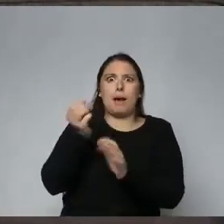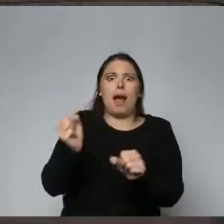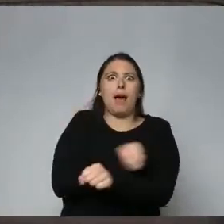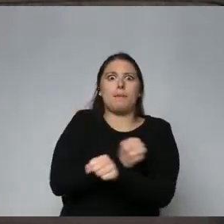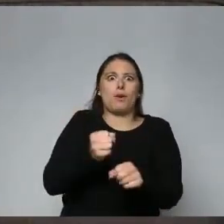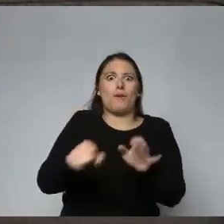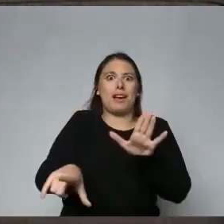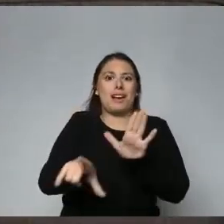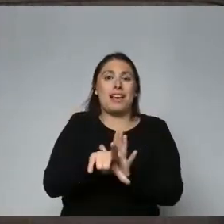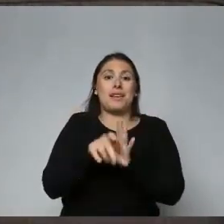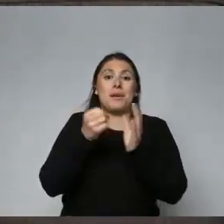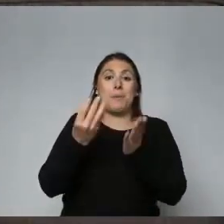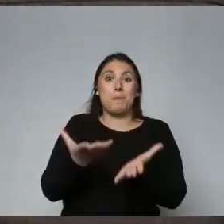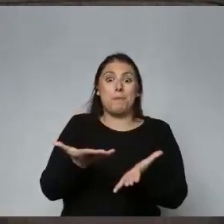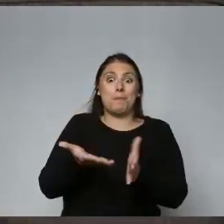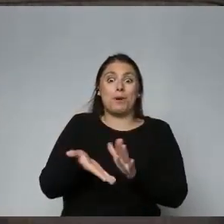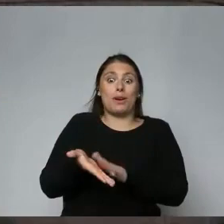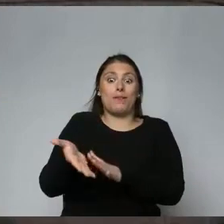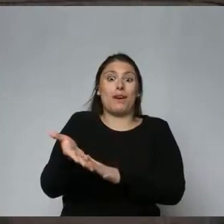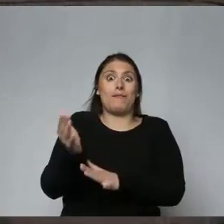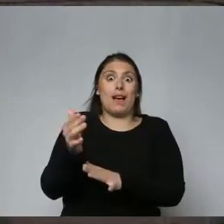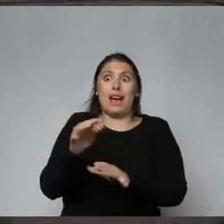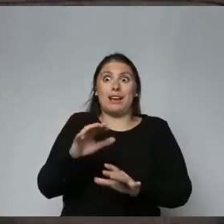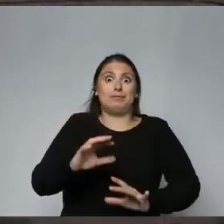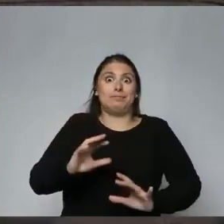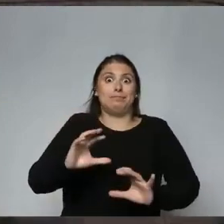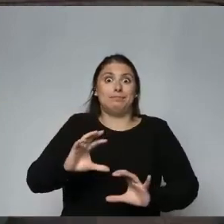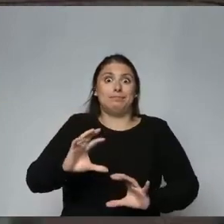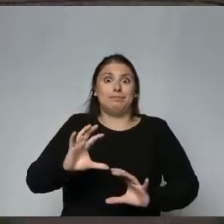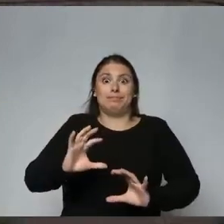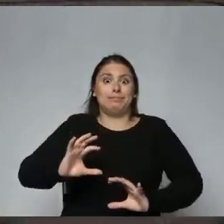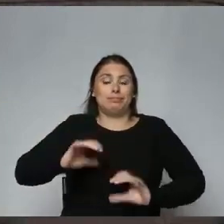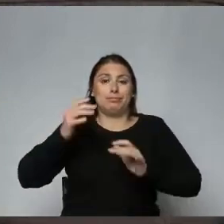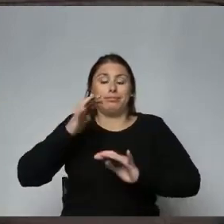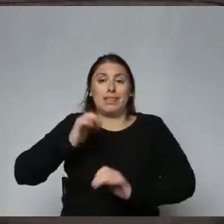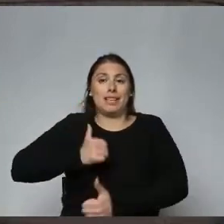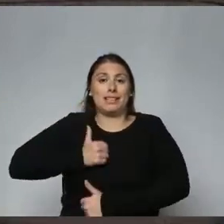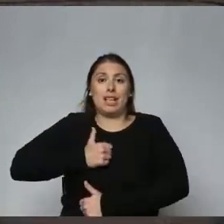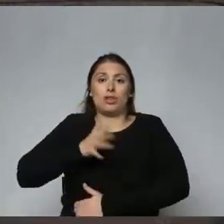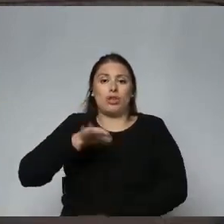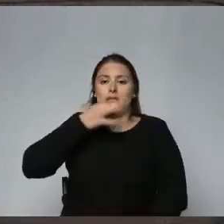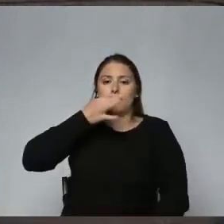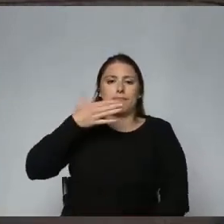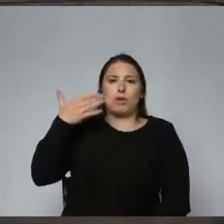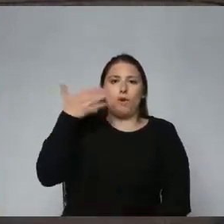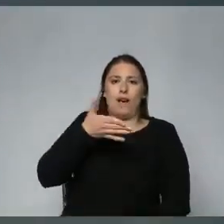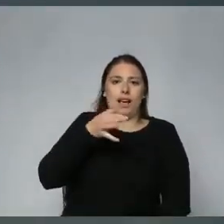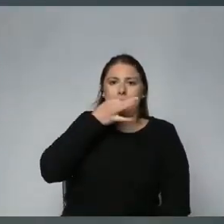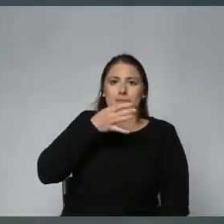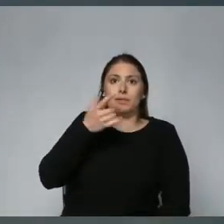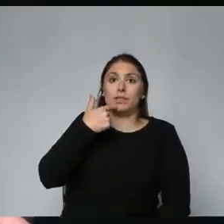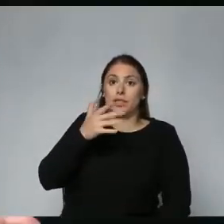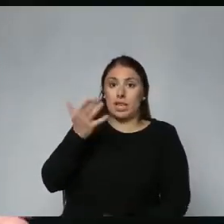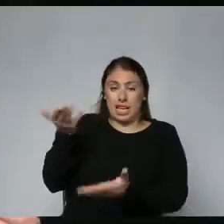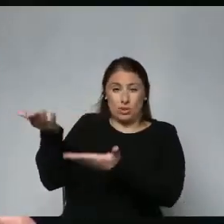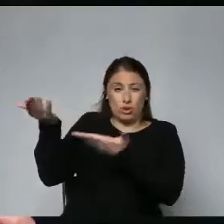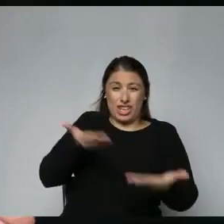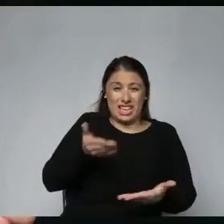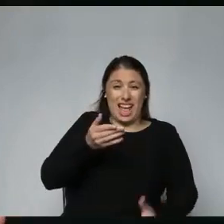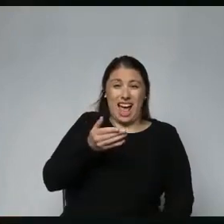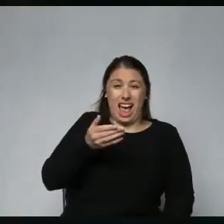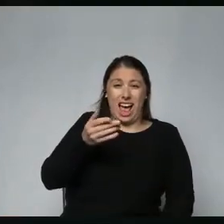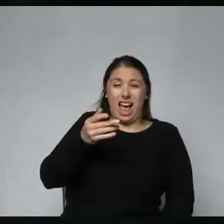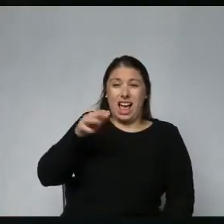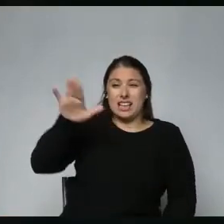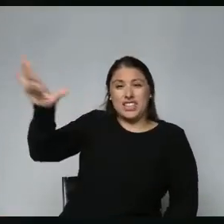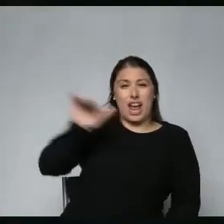porque estaba previsto un desacato, los militares no iban a ir a declarar. Con la citación a Gabazo fue aquello, ¿no? Que